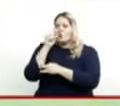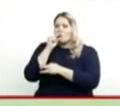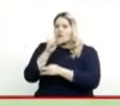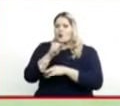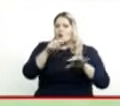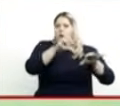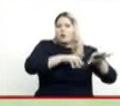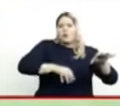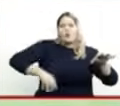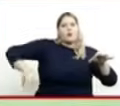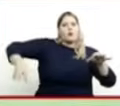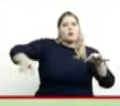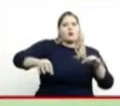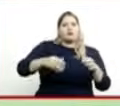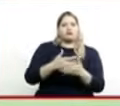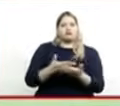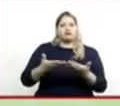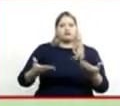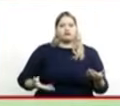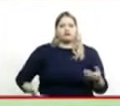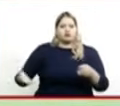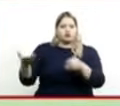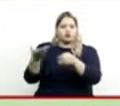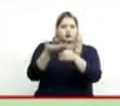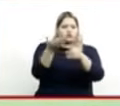748.506 plantas de marihuana y